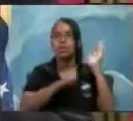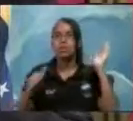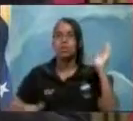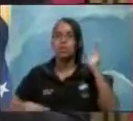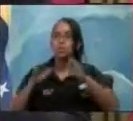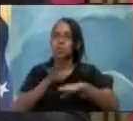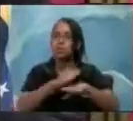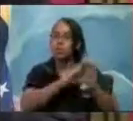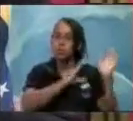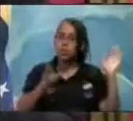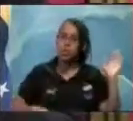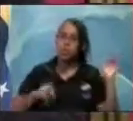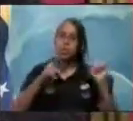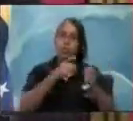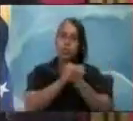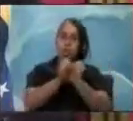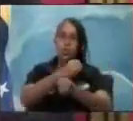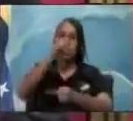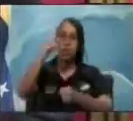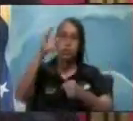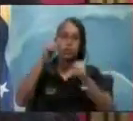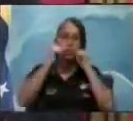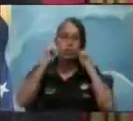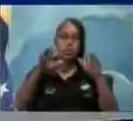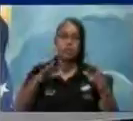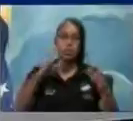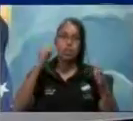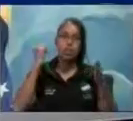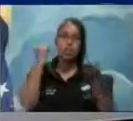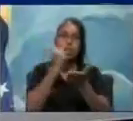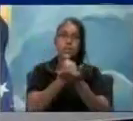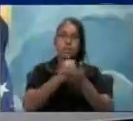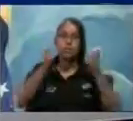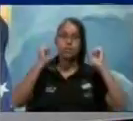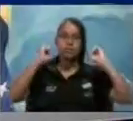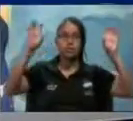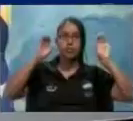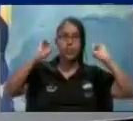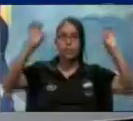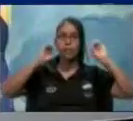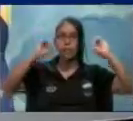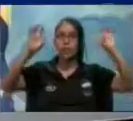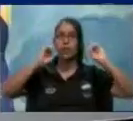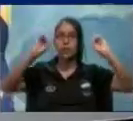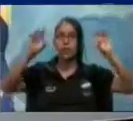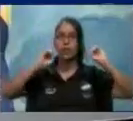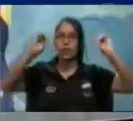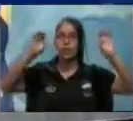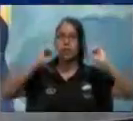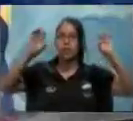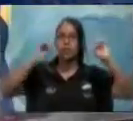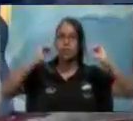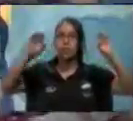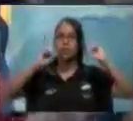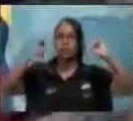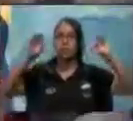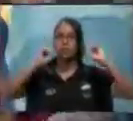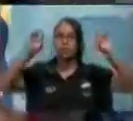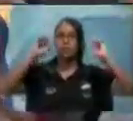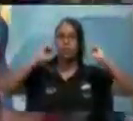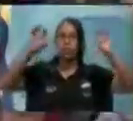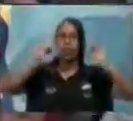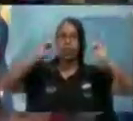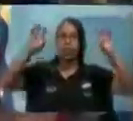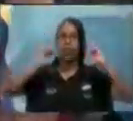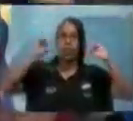Cristo te ama. Dios te bendiga y Dios te bendiga. ¡Aleluya! ¡Dios! ¡Gloria a Dios! ¡Gloria a Dios!